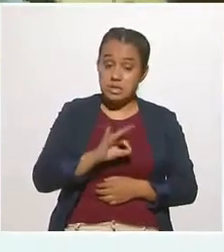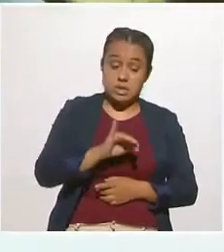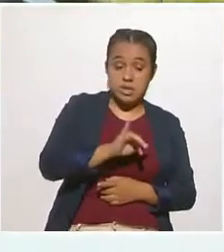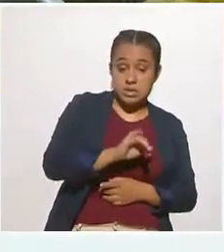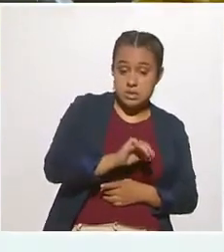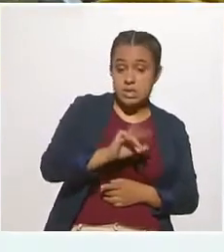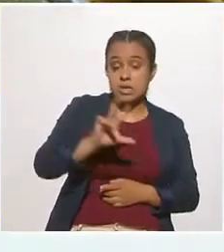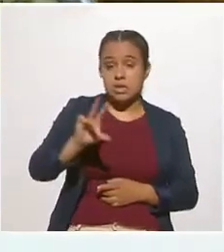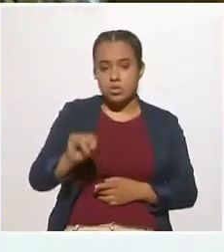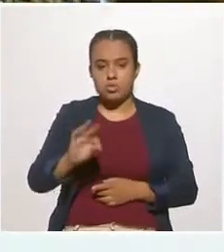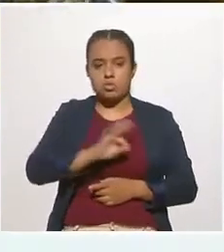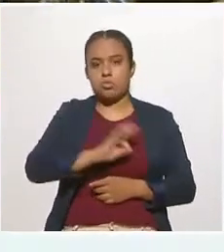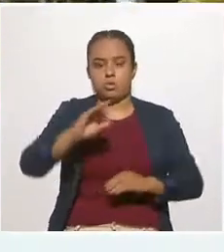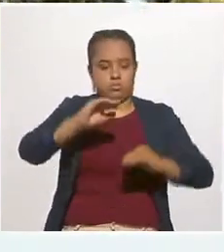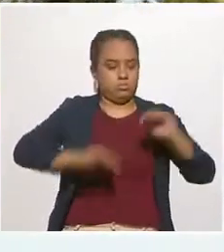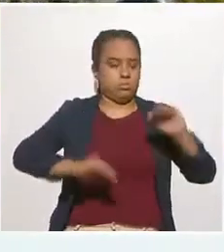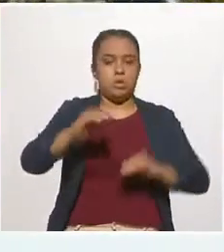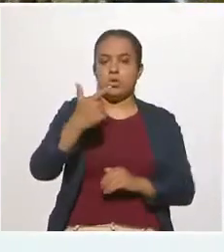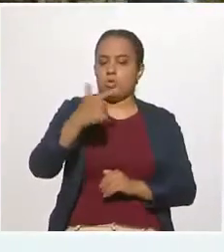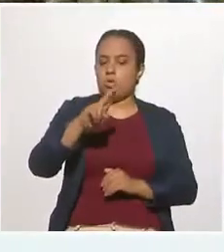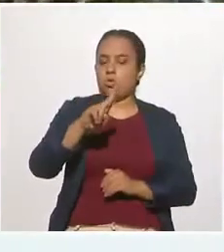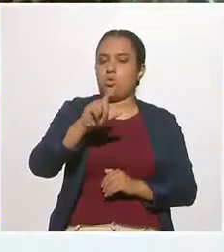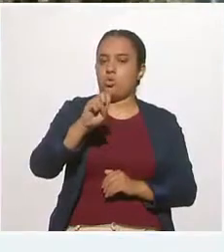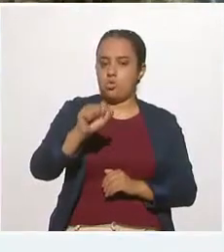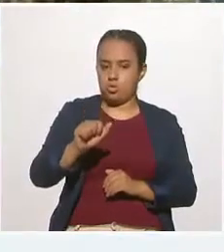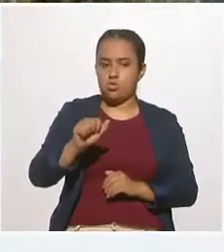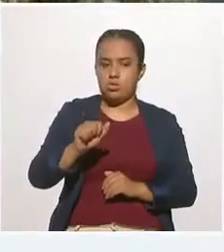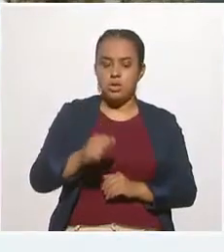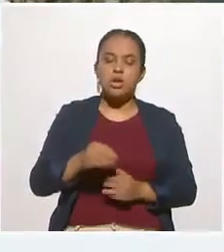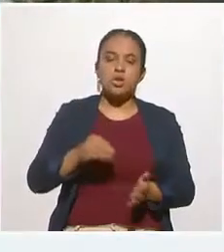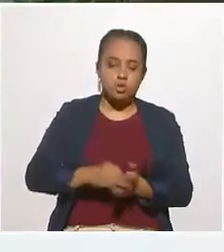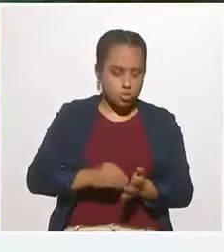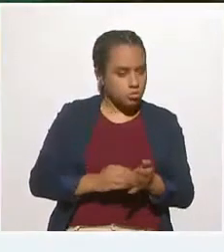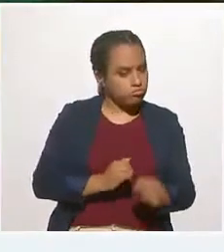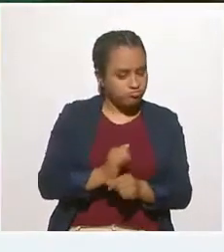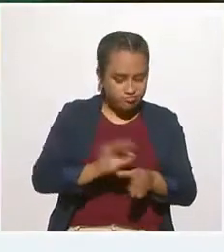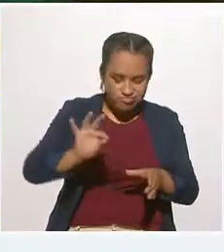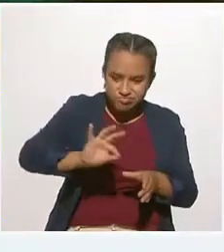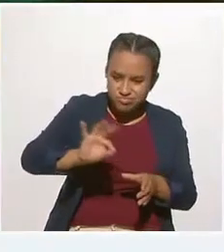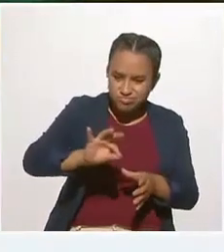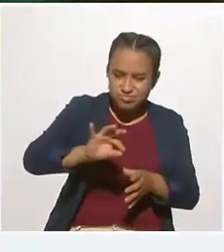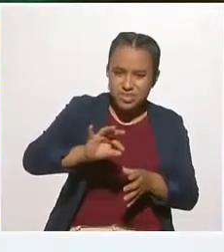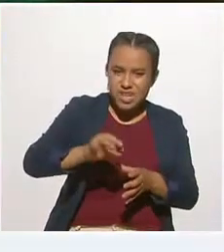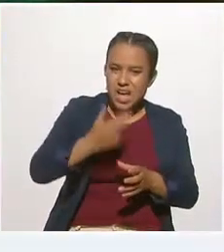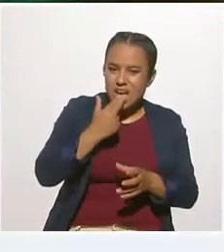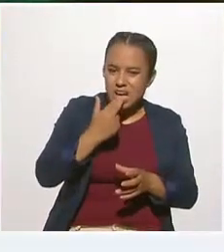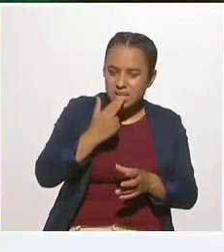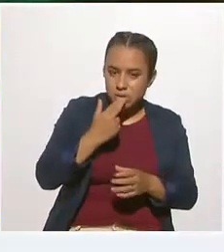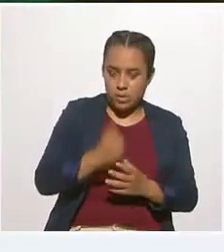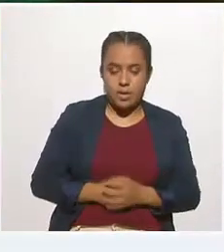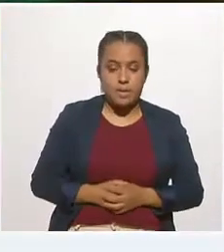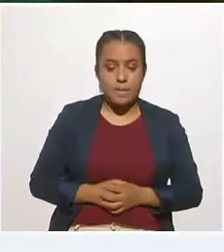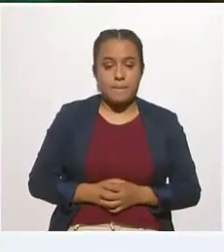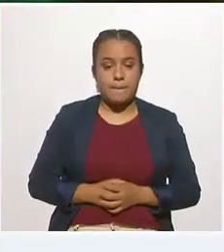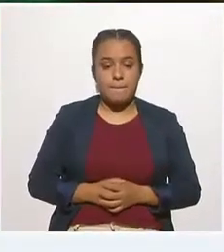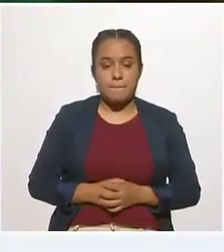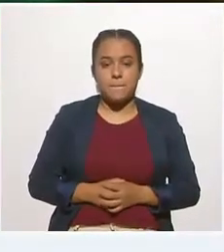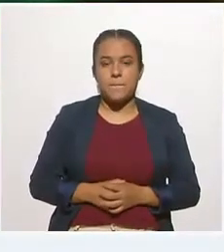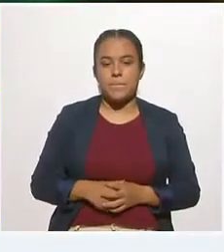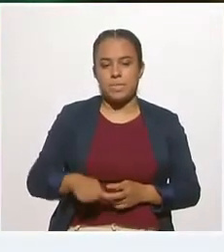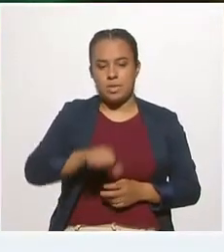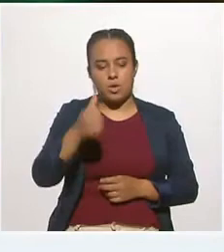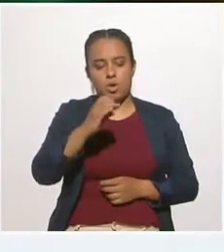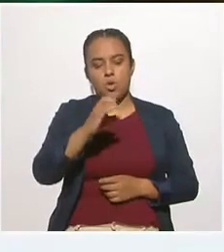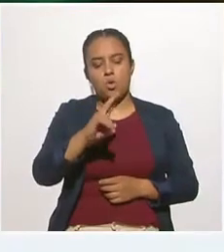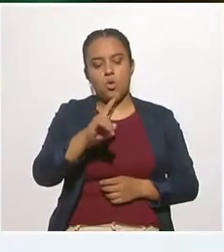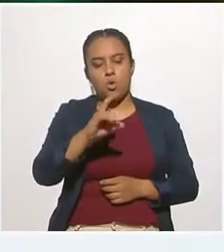en los niveles de glucosa. Eso todavía está investigándose. Ahora, la primera pregunta que era de metformina. Y el cúrcuma. Perdón. Bueno,